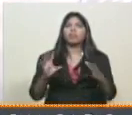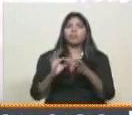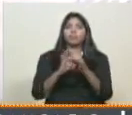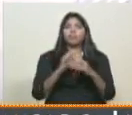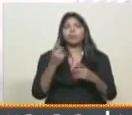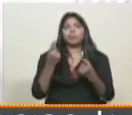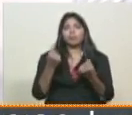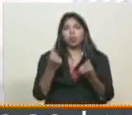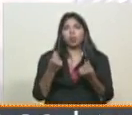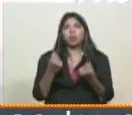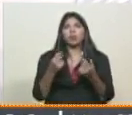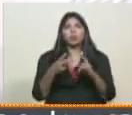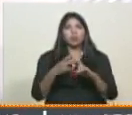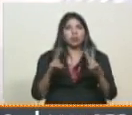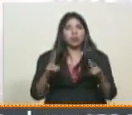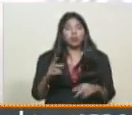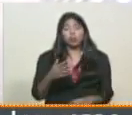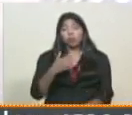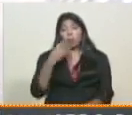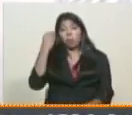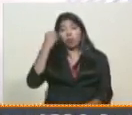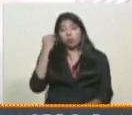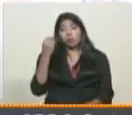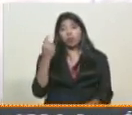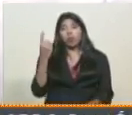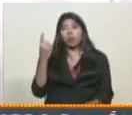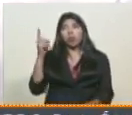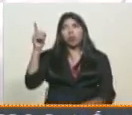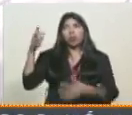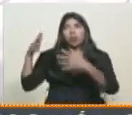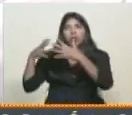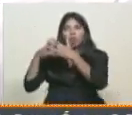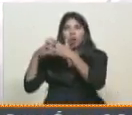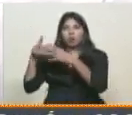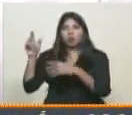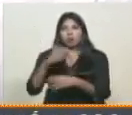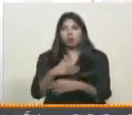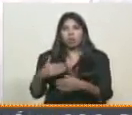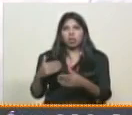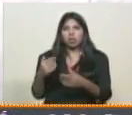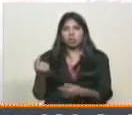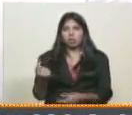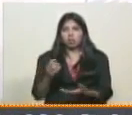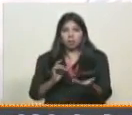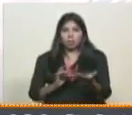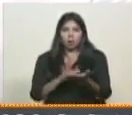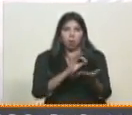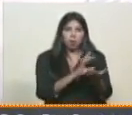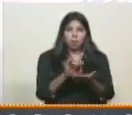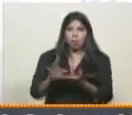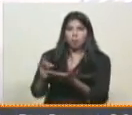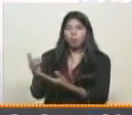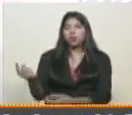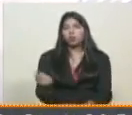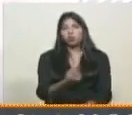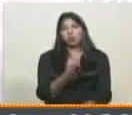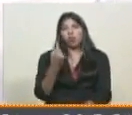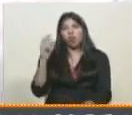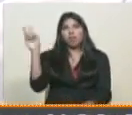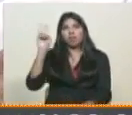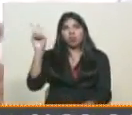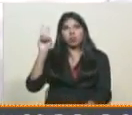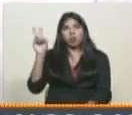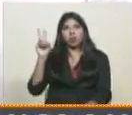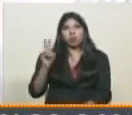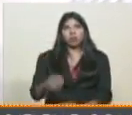políticamente la soledad insisto es lo que quieren los eeuu que seamos demonizados como le pasó a silvia por ejemplo nosotros tenemos con qué defendernos